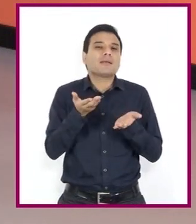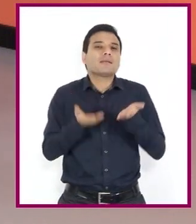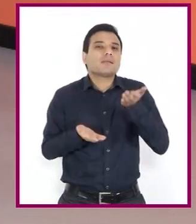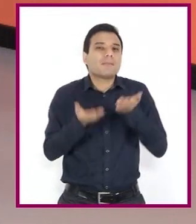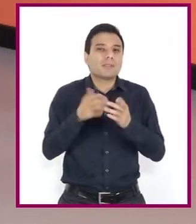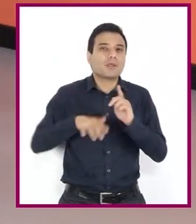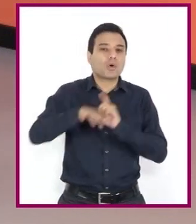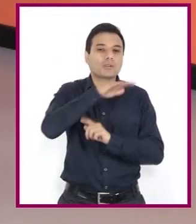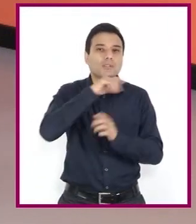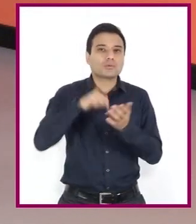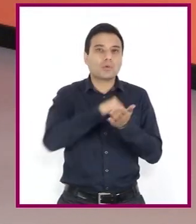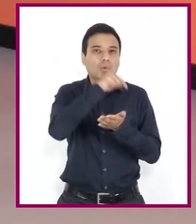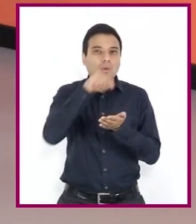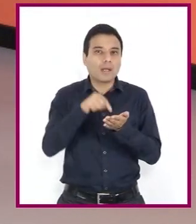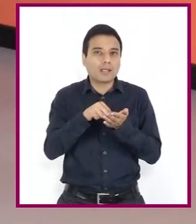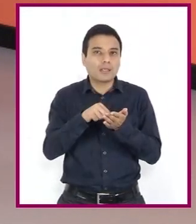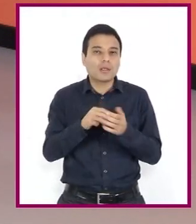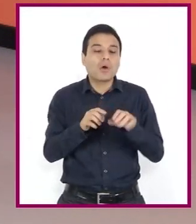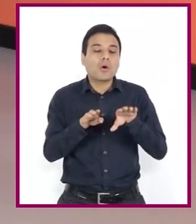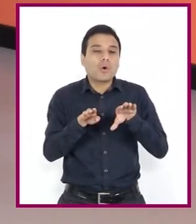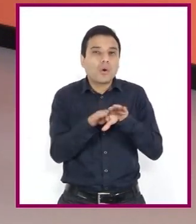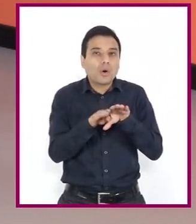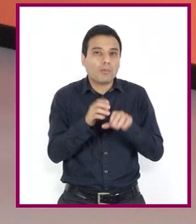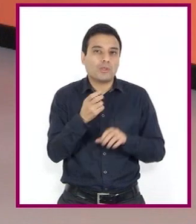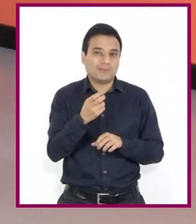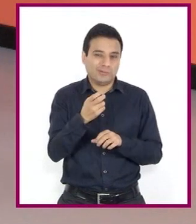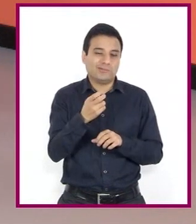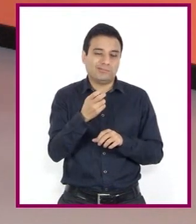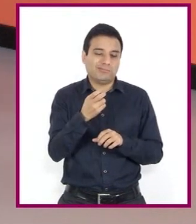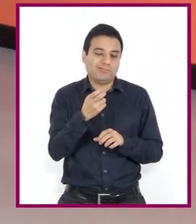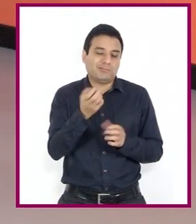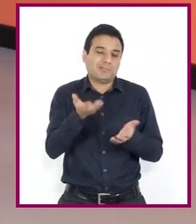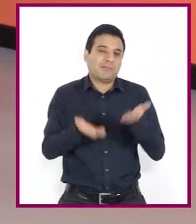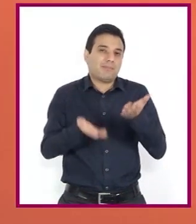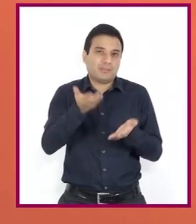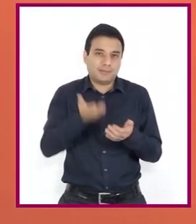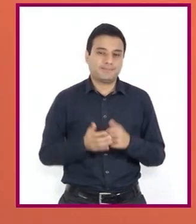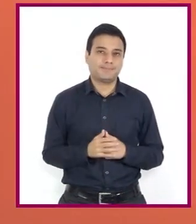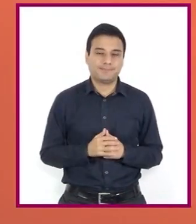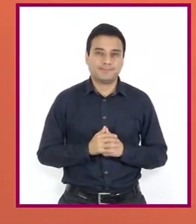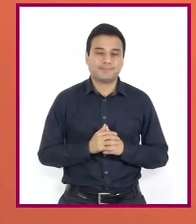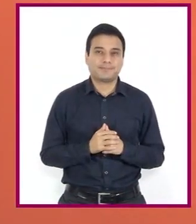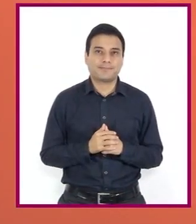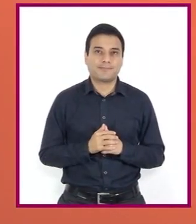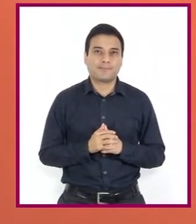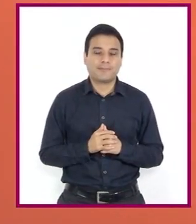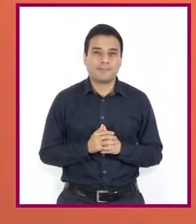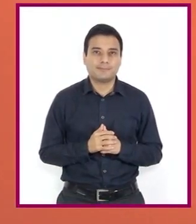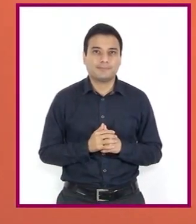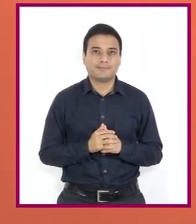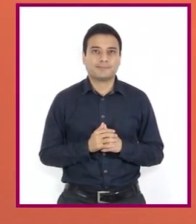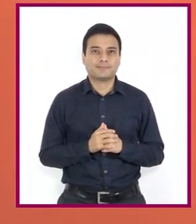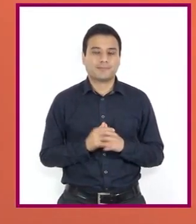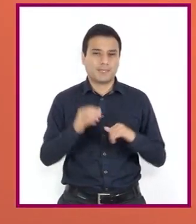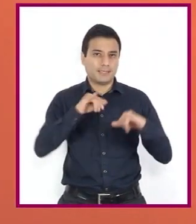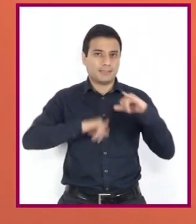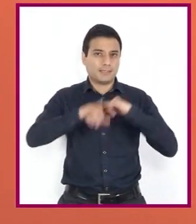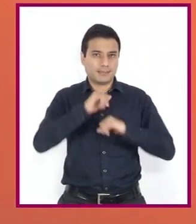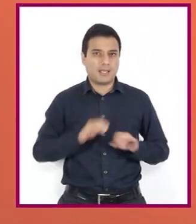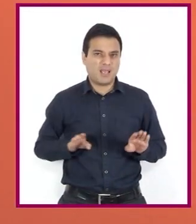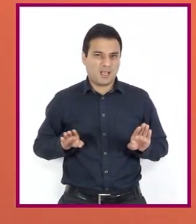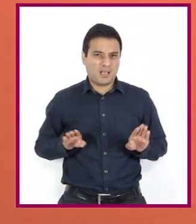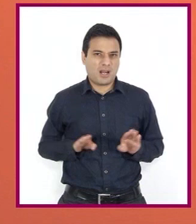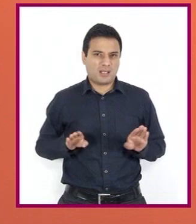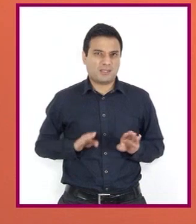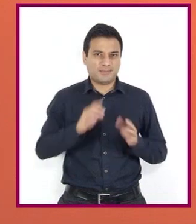lugar donde se inicie la generación de ese conocimiento. Las características de la ciencia